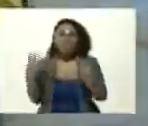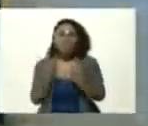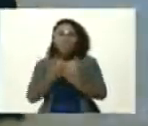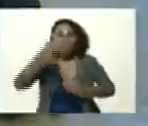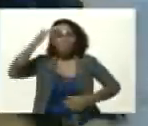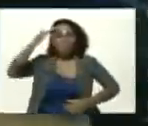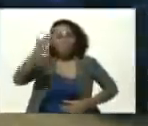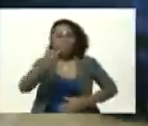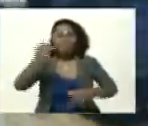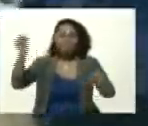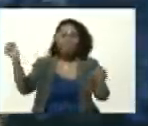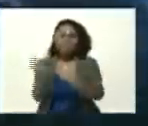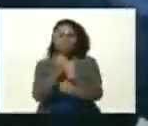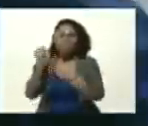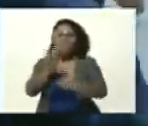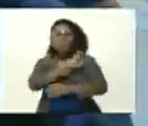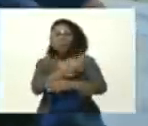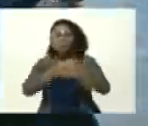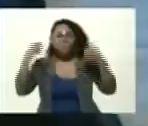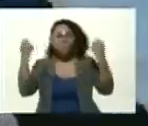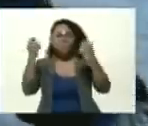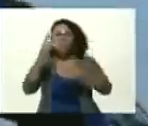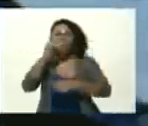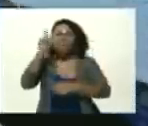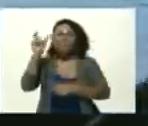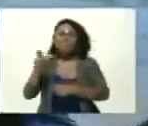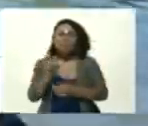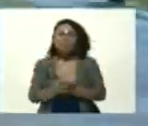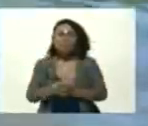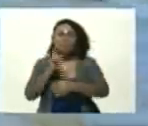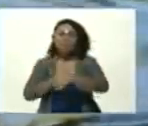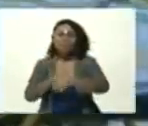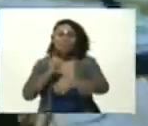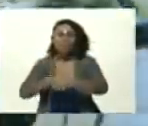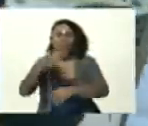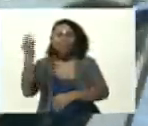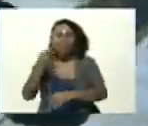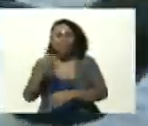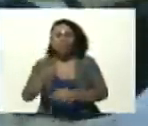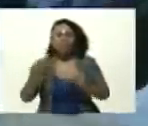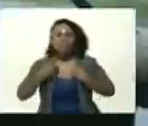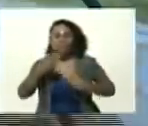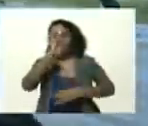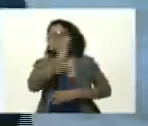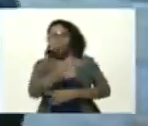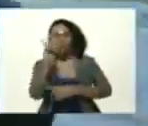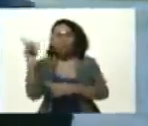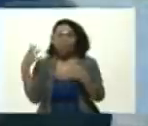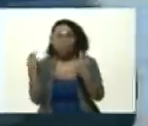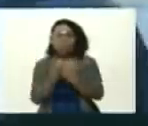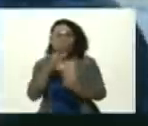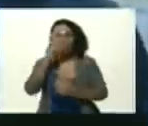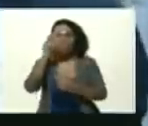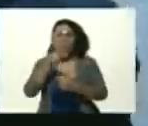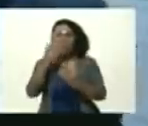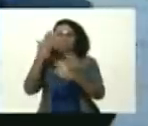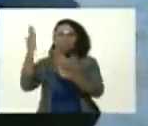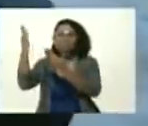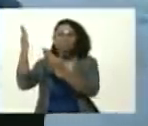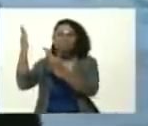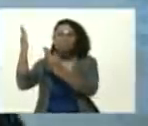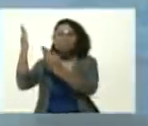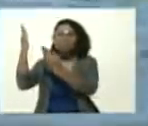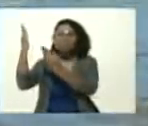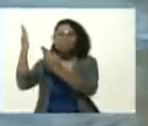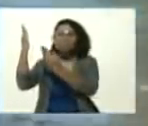soldados, con el poder popular, Luis José Marcano en tiempo real, en vivo y directo. Ahí está Luis José Marcano, fíjense ustedes,